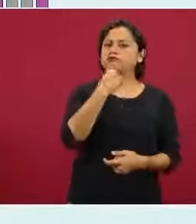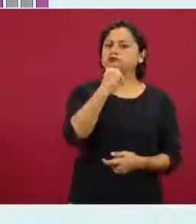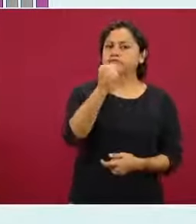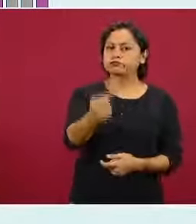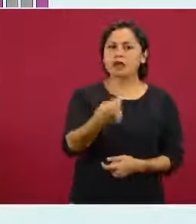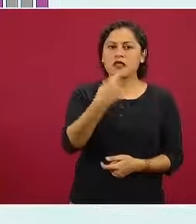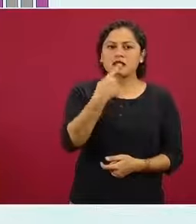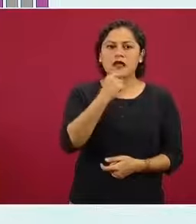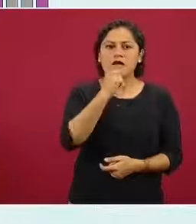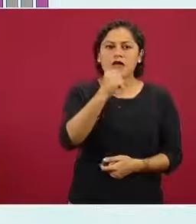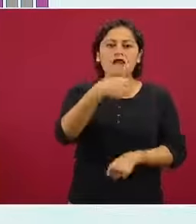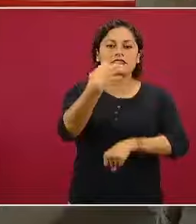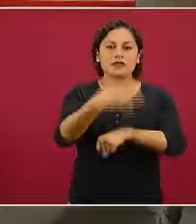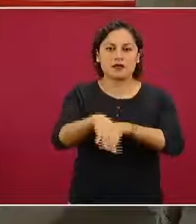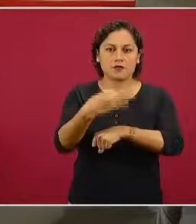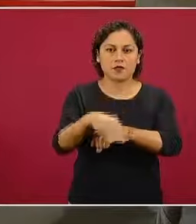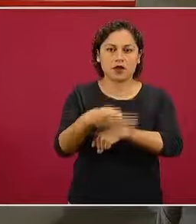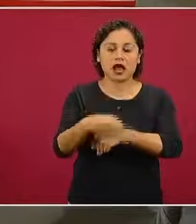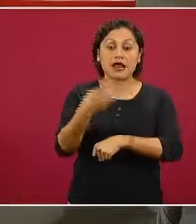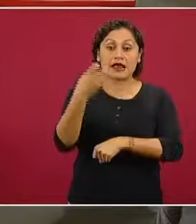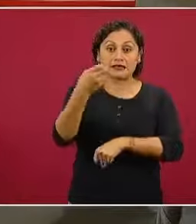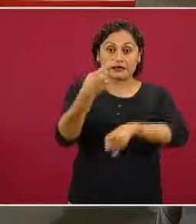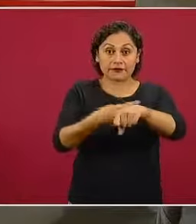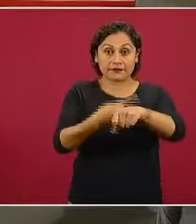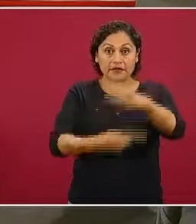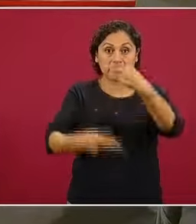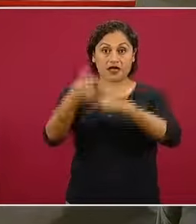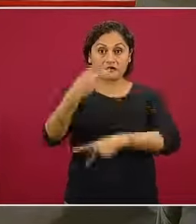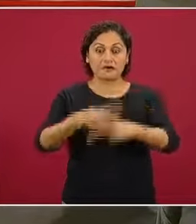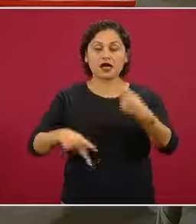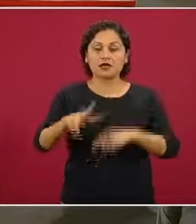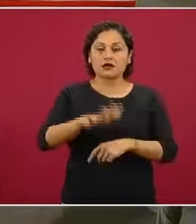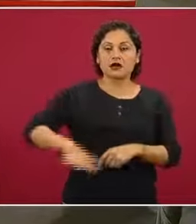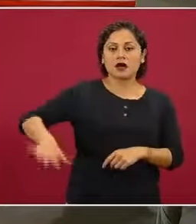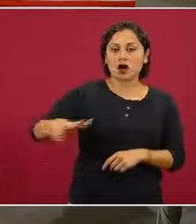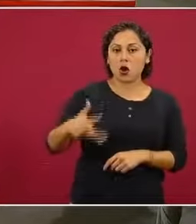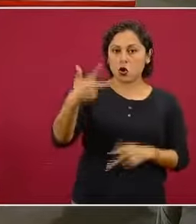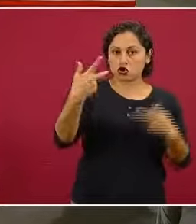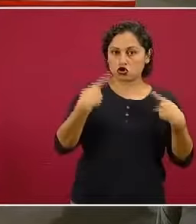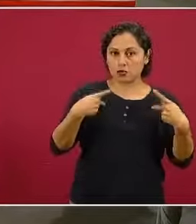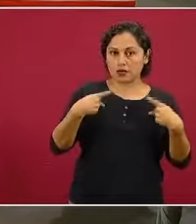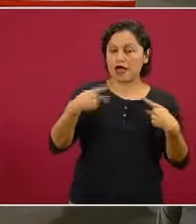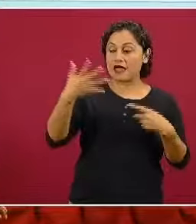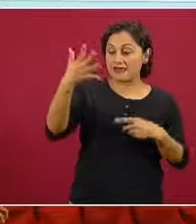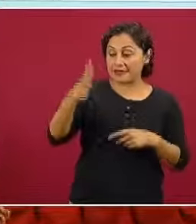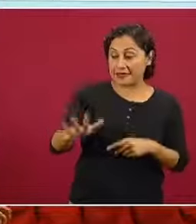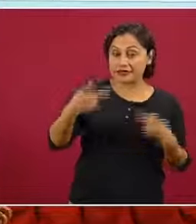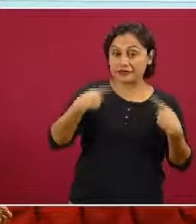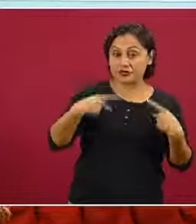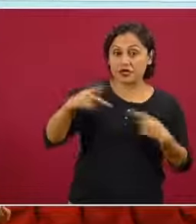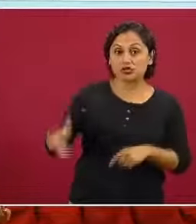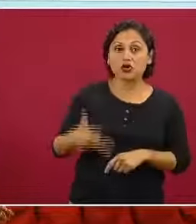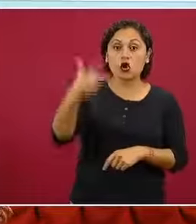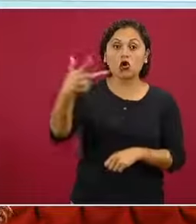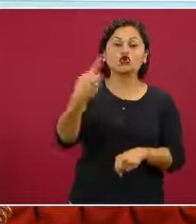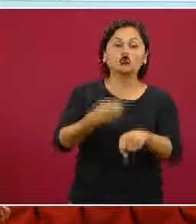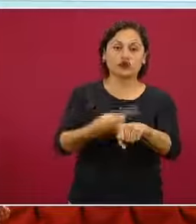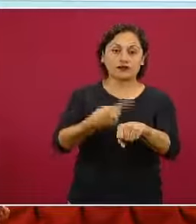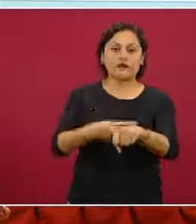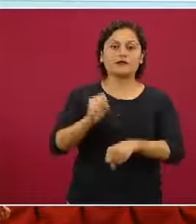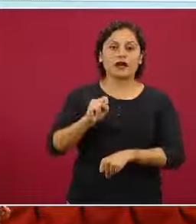temporal. Y esta es una enfermedad que generalmente en 8 de cada 10 personas es una enfermedad leve que se autolimita, pero en personas